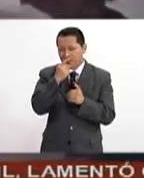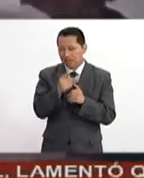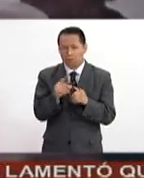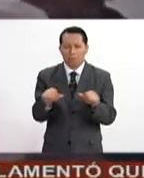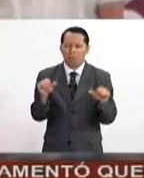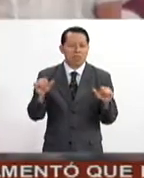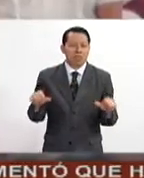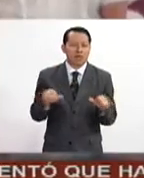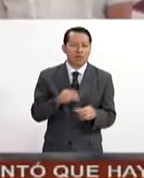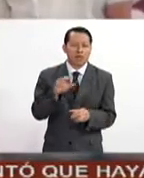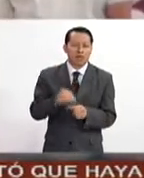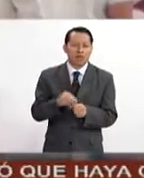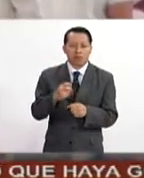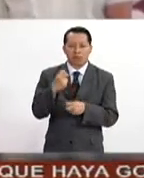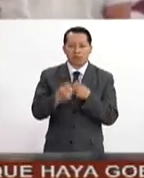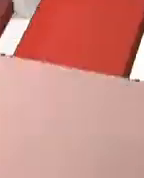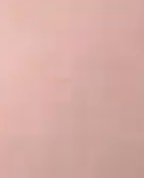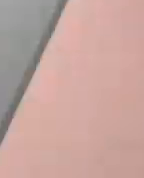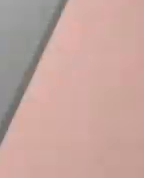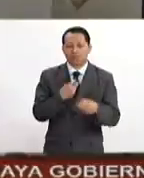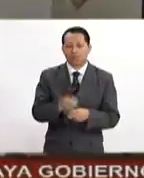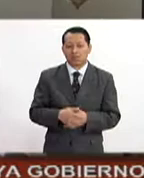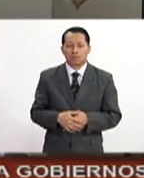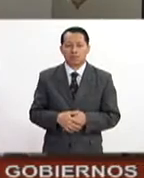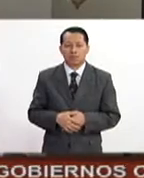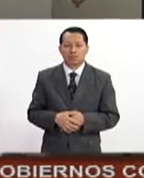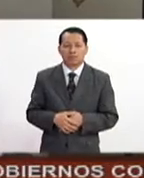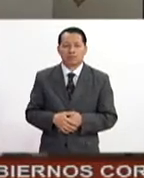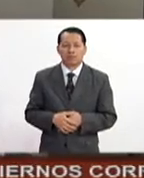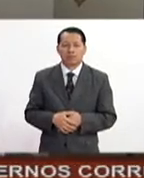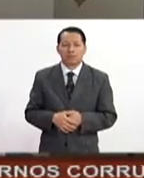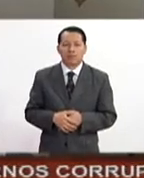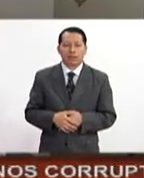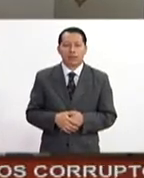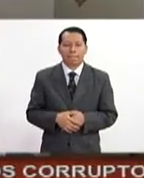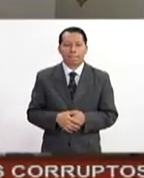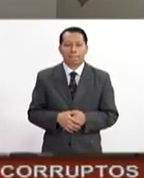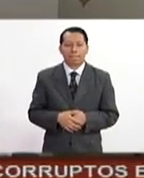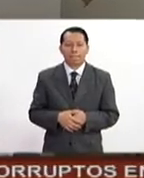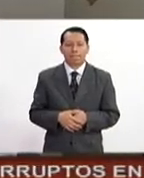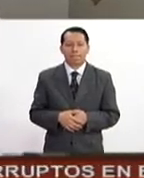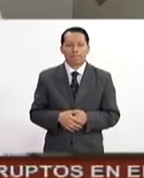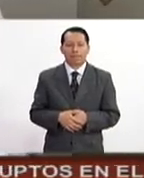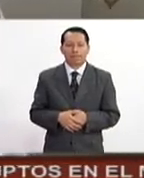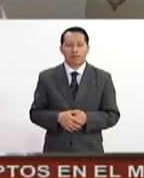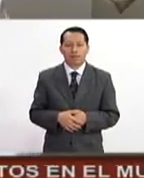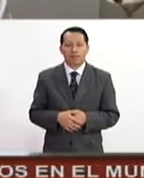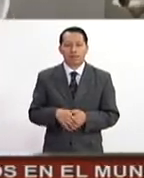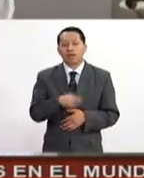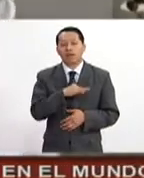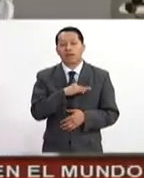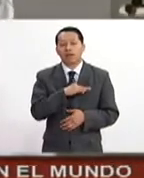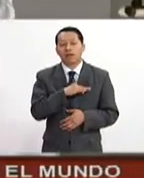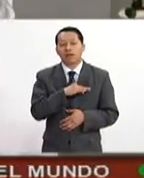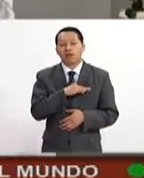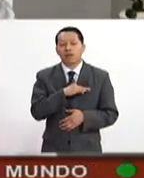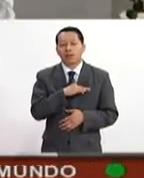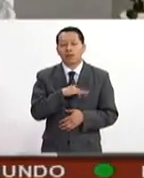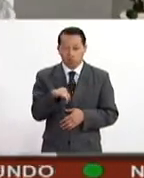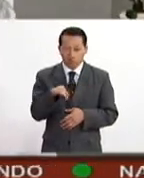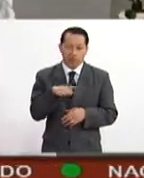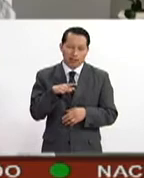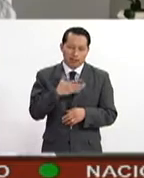ileso de lo que llamó calumnias. Se pueden robar la presidencia como ya lo han